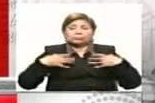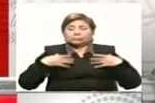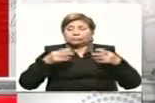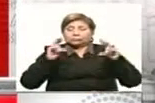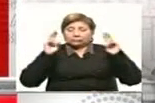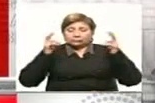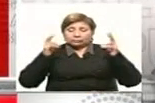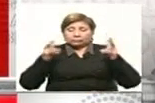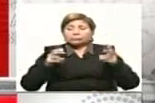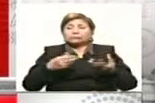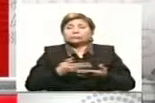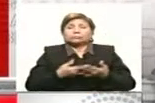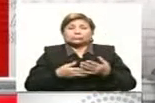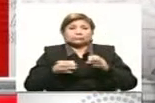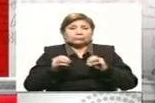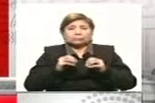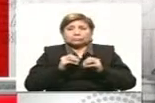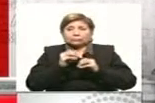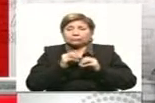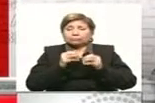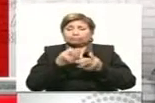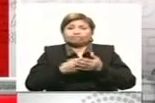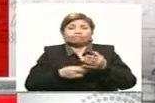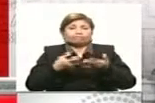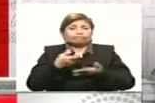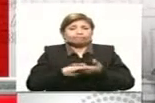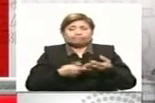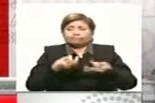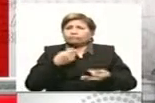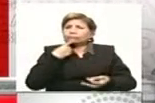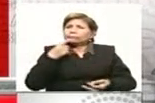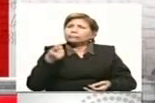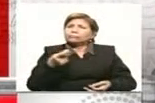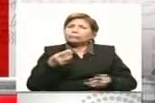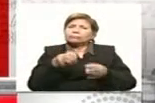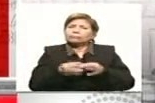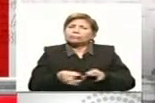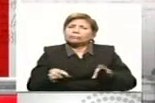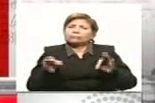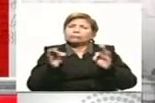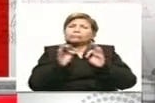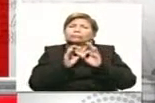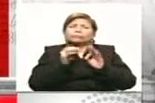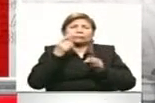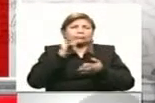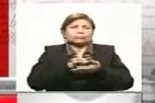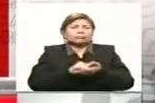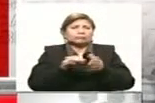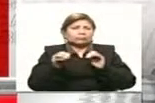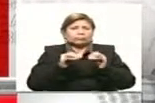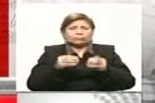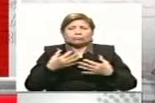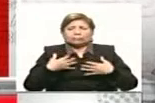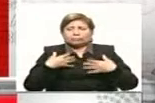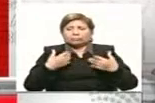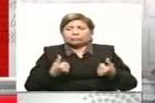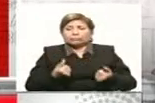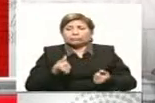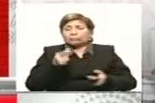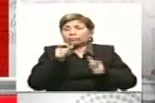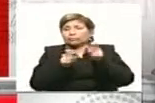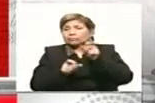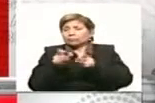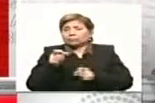temas que aborda estos programas presupuestales son de vital importancia para la gestión de la salud pública. Por